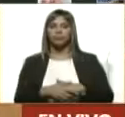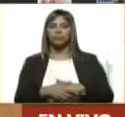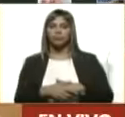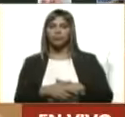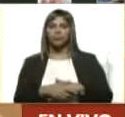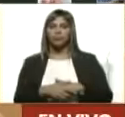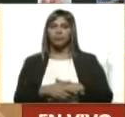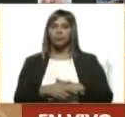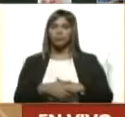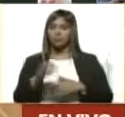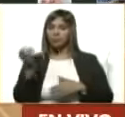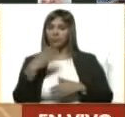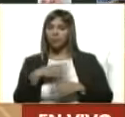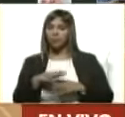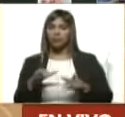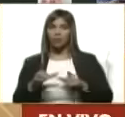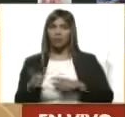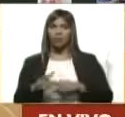¿Le mandaron mensaje ya?